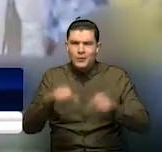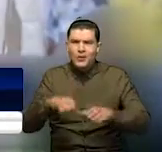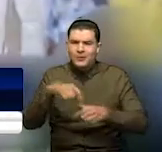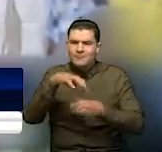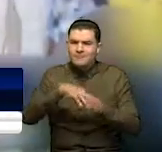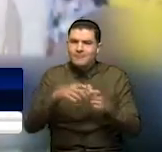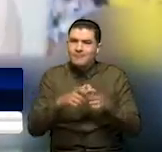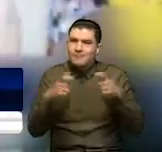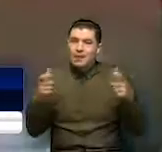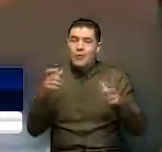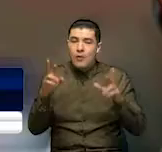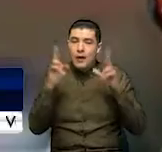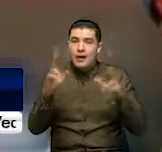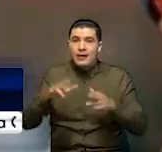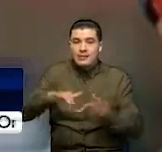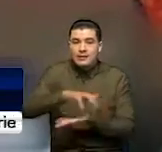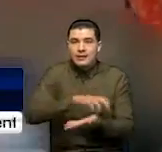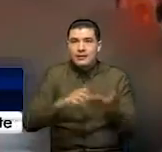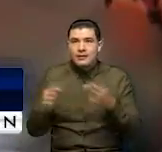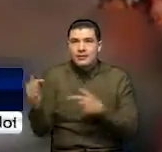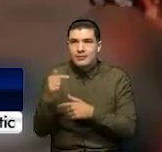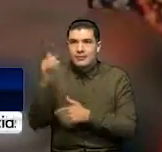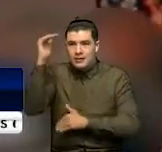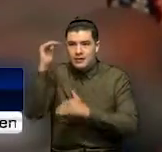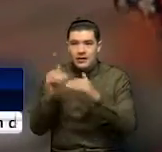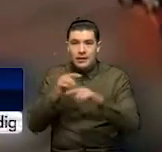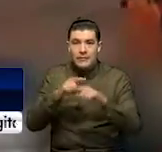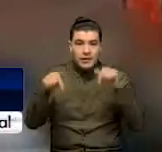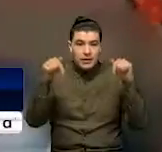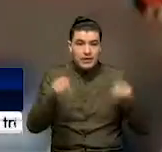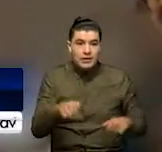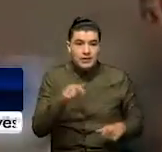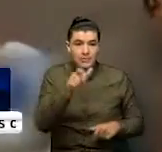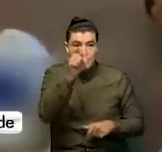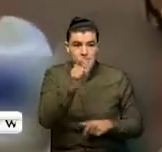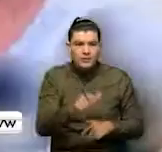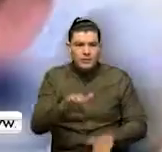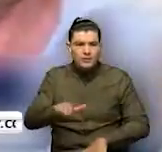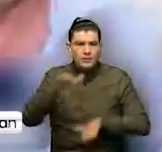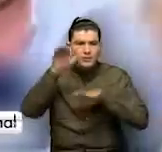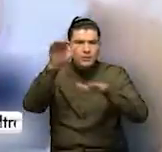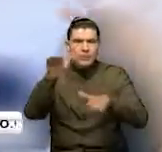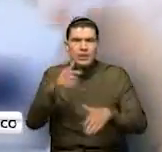las cosas santander queda con un senado en el congreso pero con un candidato que lleva las banderas del voto de opinión